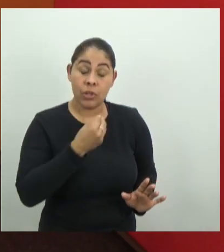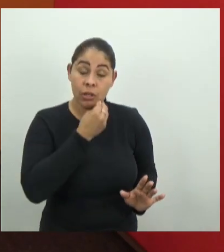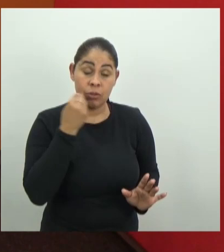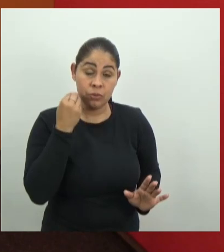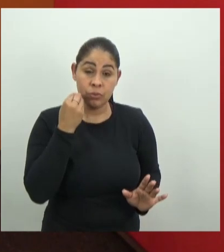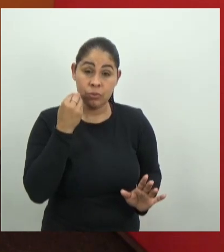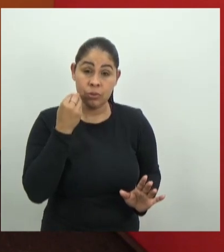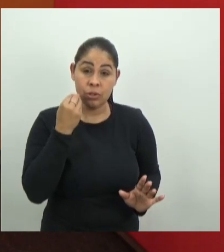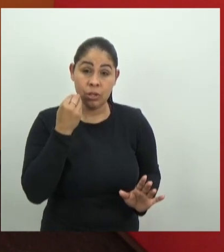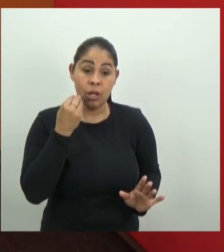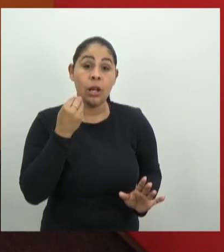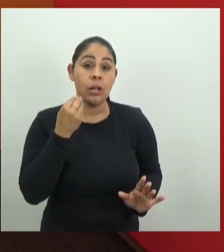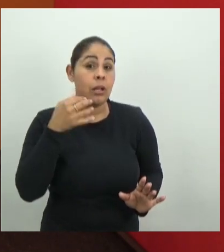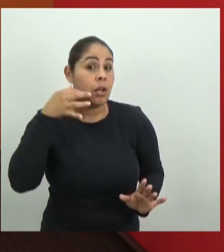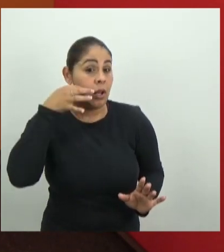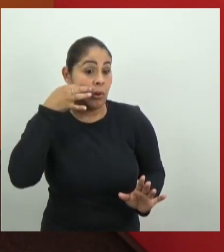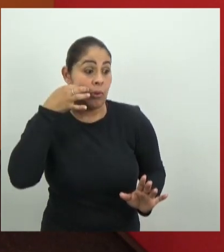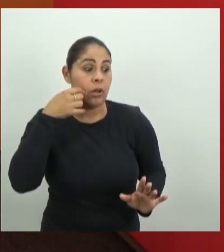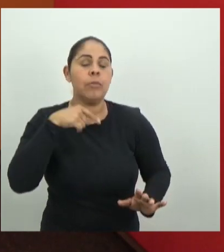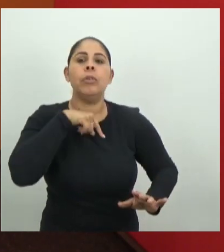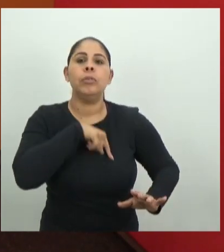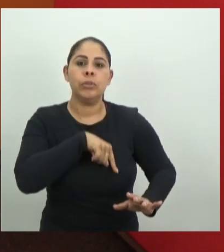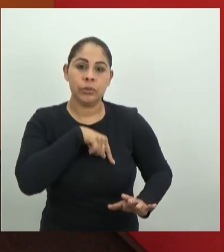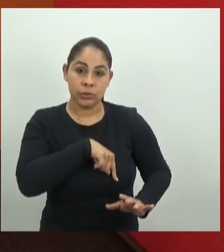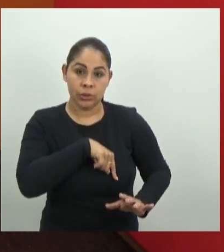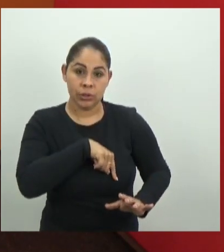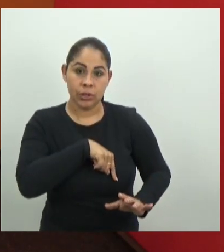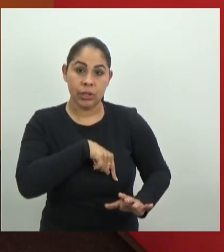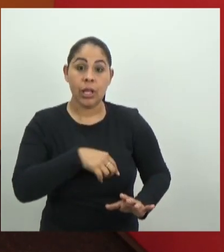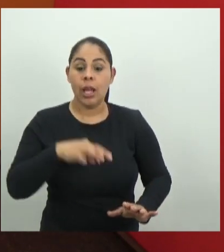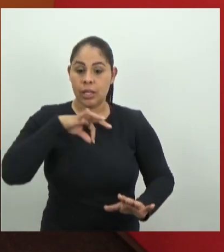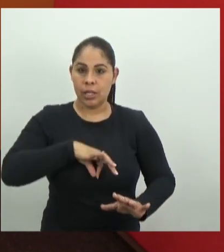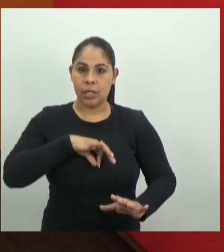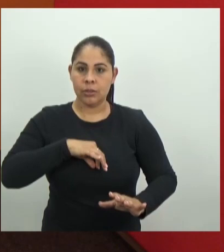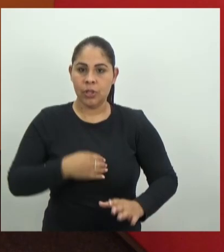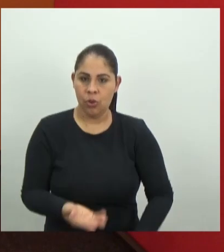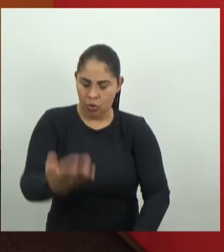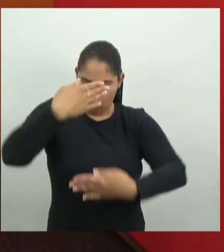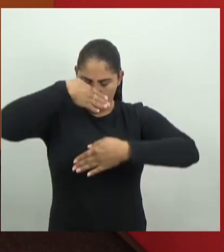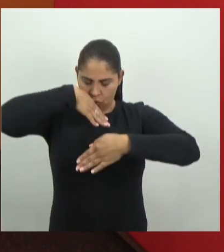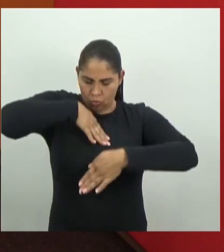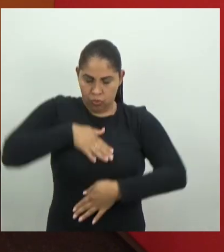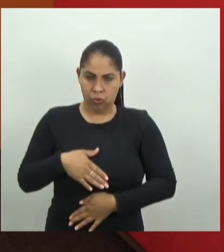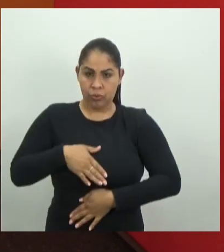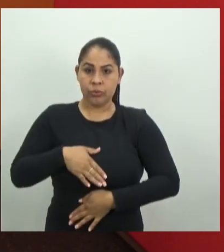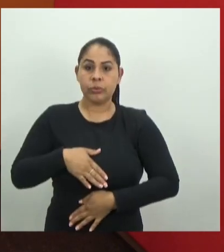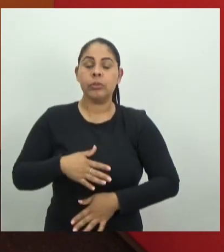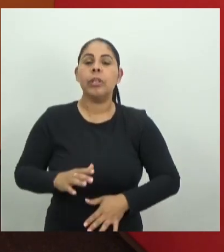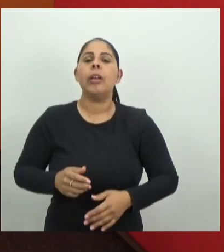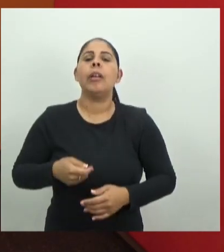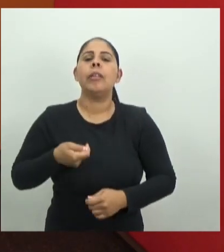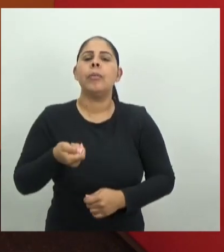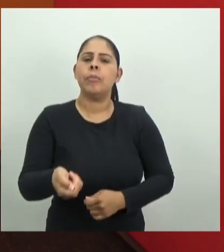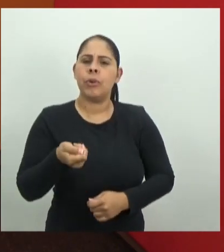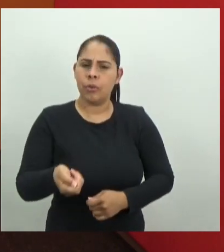lo sientes en tu cuerpo, pero lo recibes en tu espíritu. Y entonces tiene el poder para echar esa